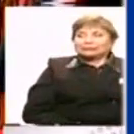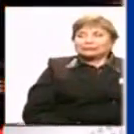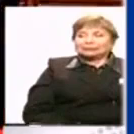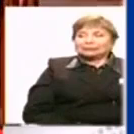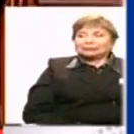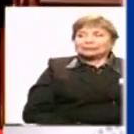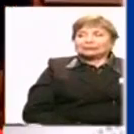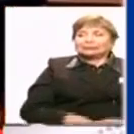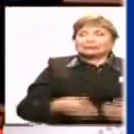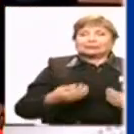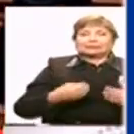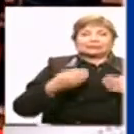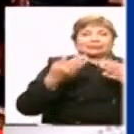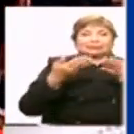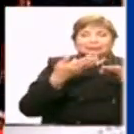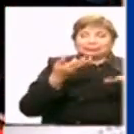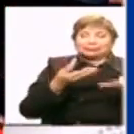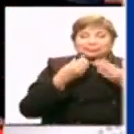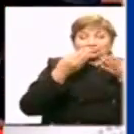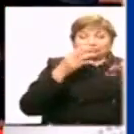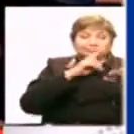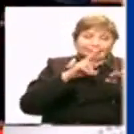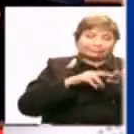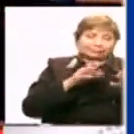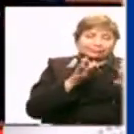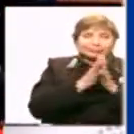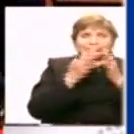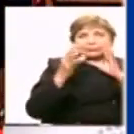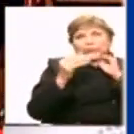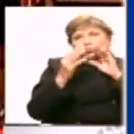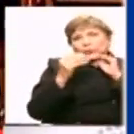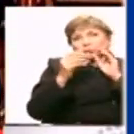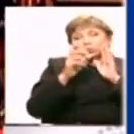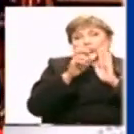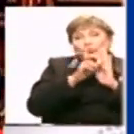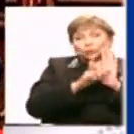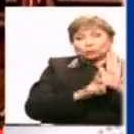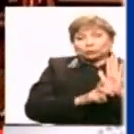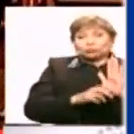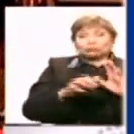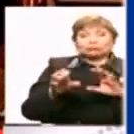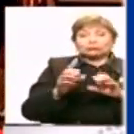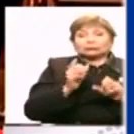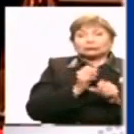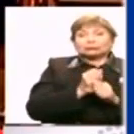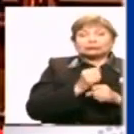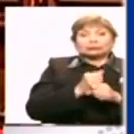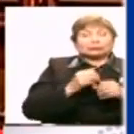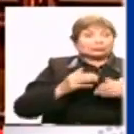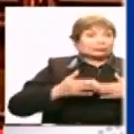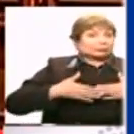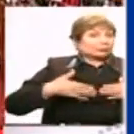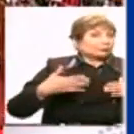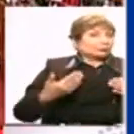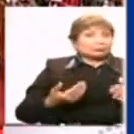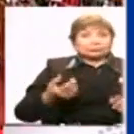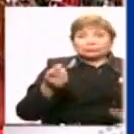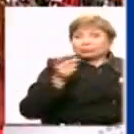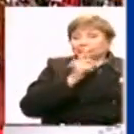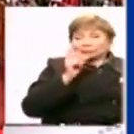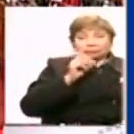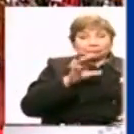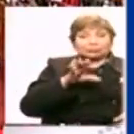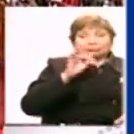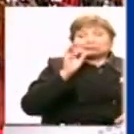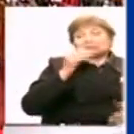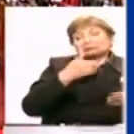lo que representa Pedro Castillo. Pedro Castillo representa pues al peruano de adentro, ¿no? Al peruano de las regiones, y al